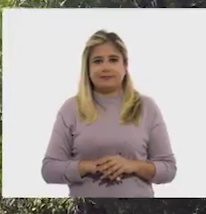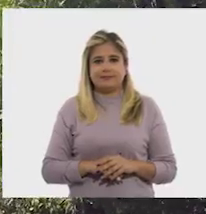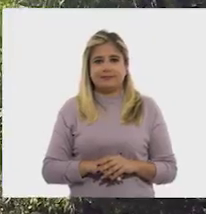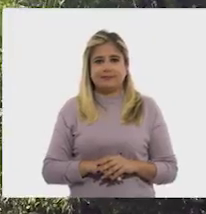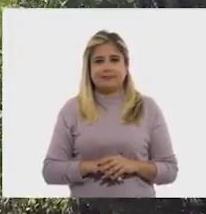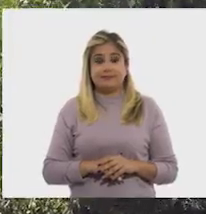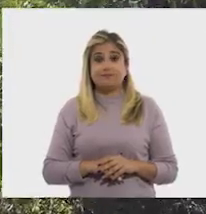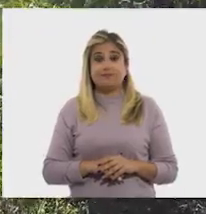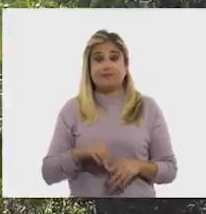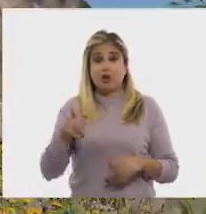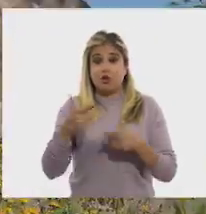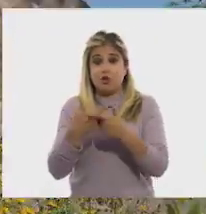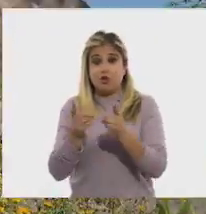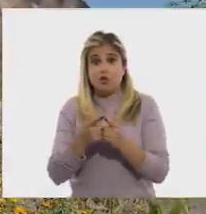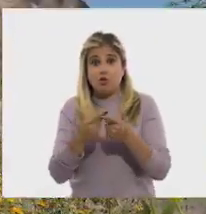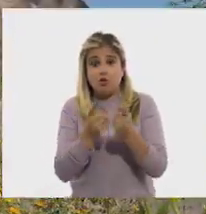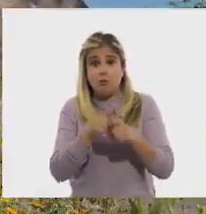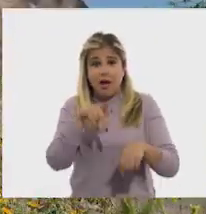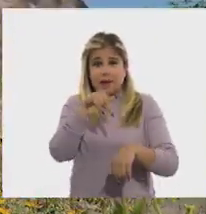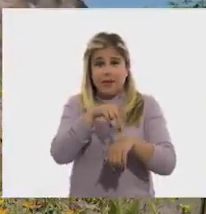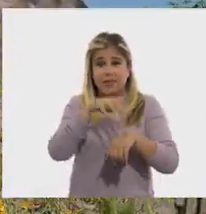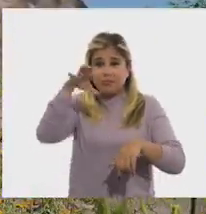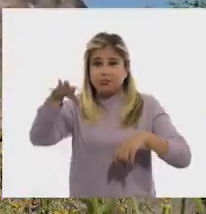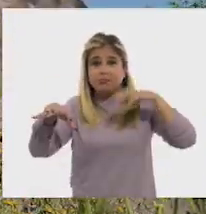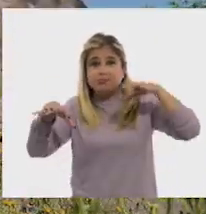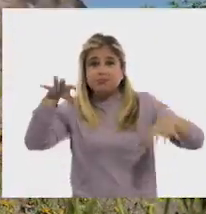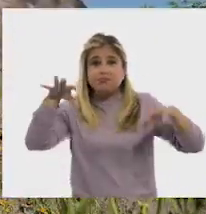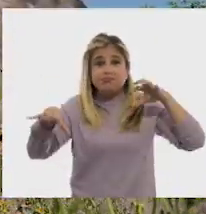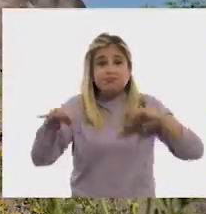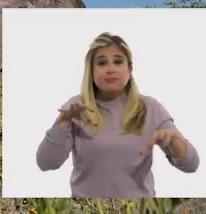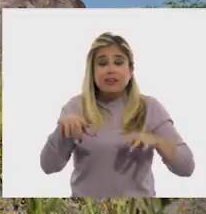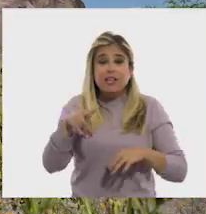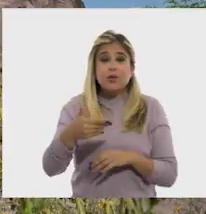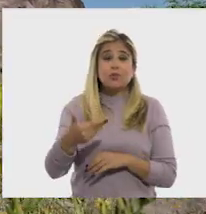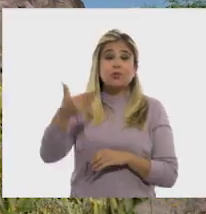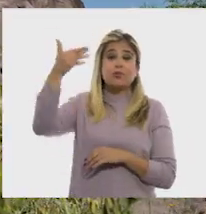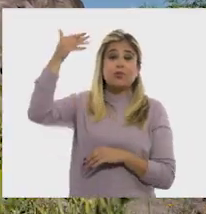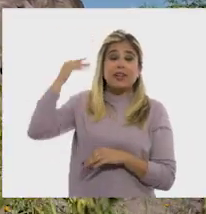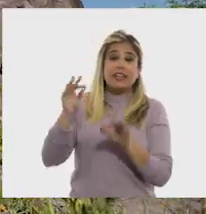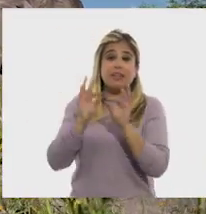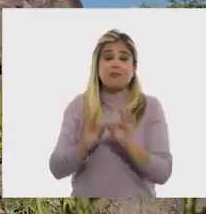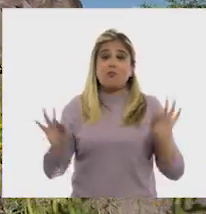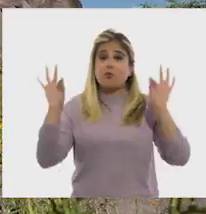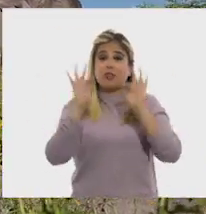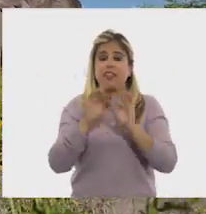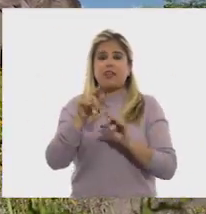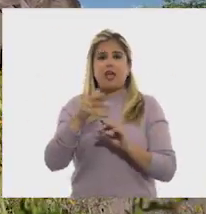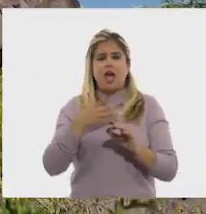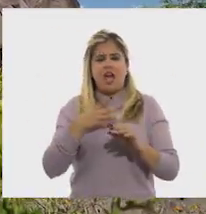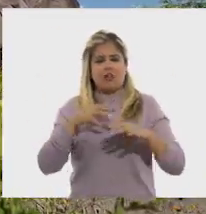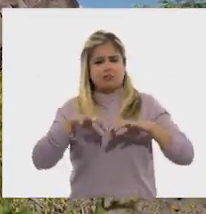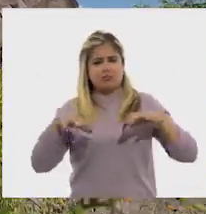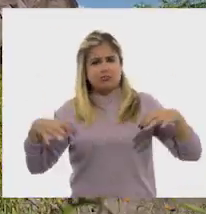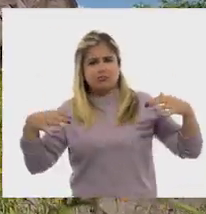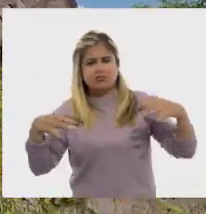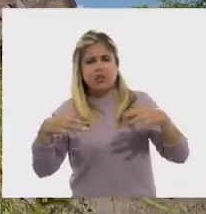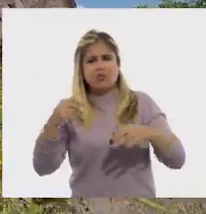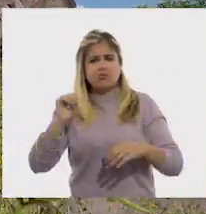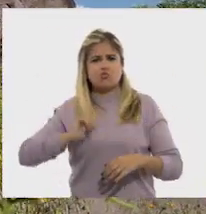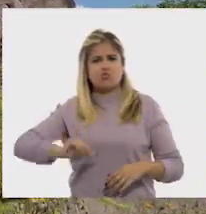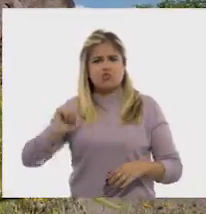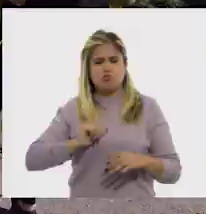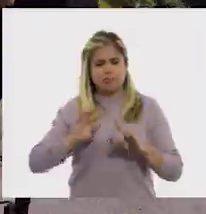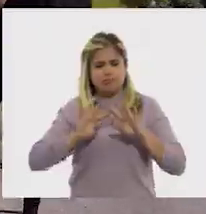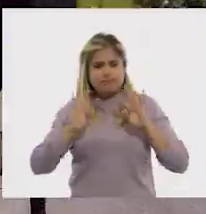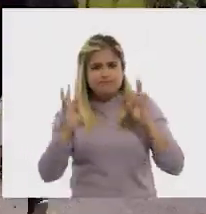Wow, mira cómo... Estos grupos de rocas grabadas resguardaron en su momento un importante centro ceremonial y se encuentra en lo